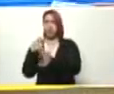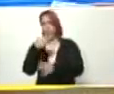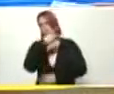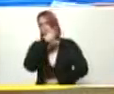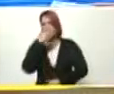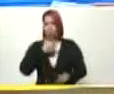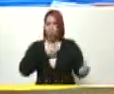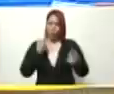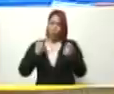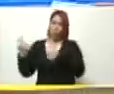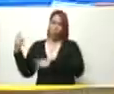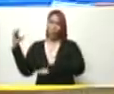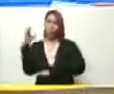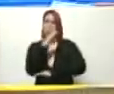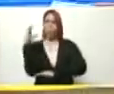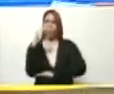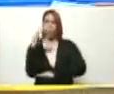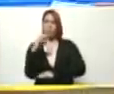narcotraficantes de Colombia.